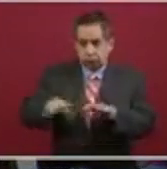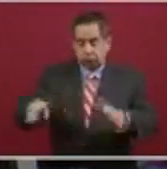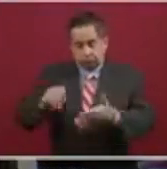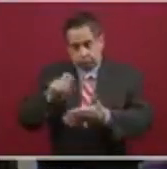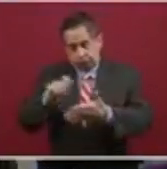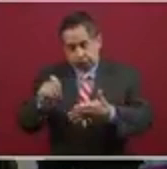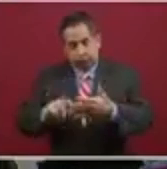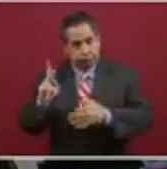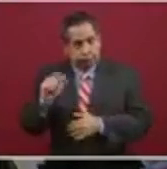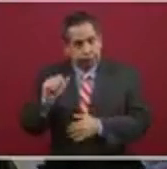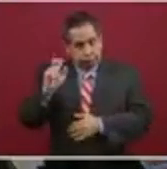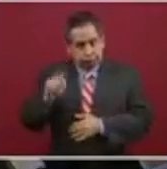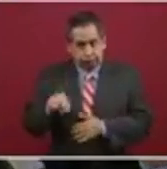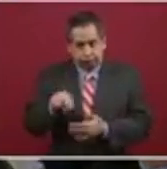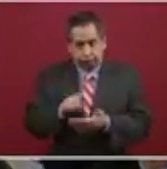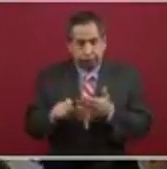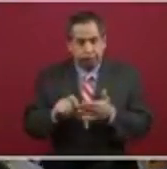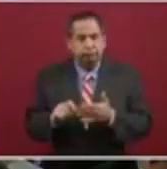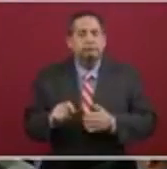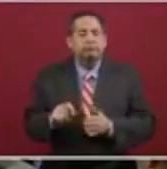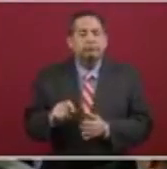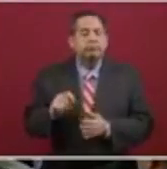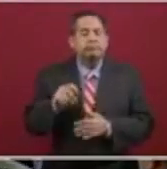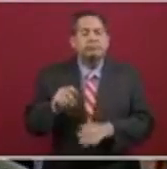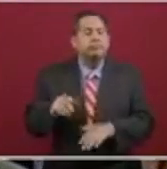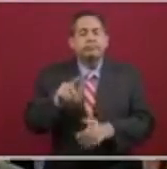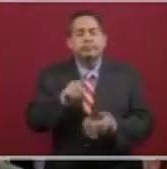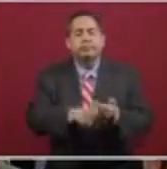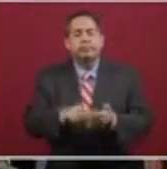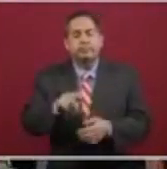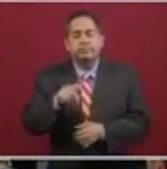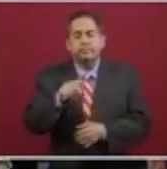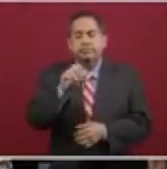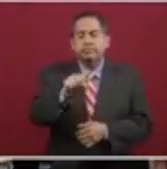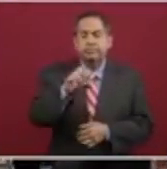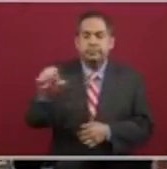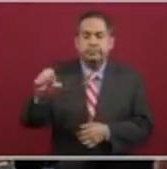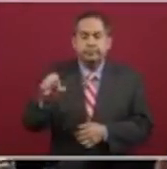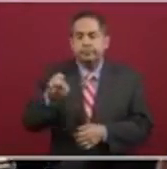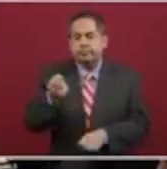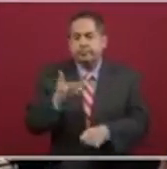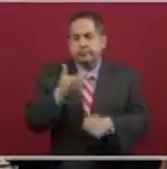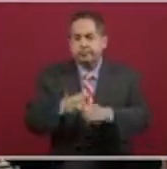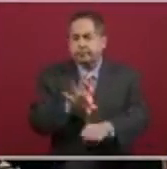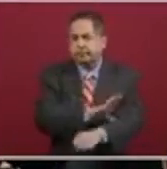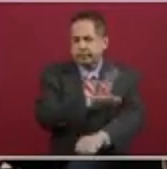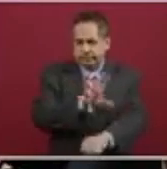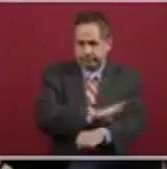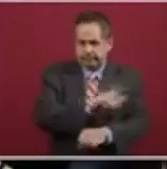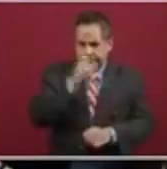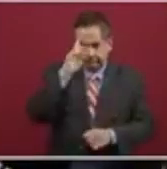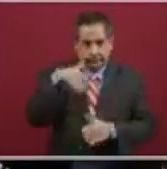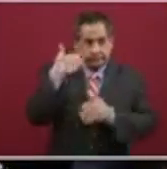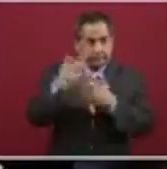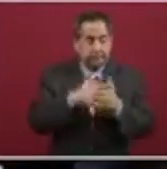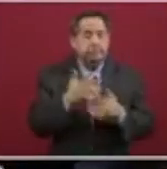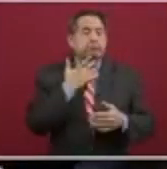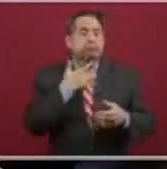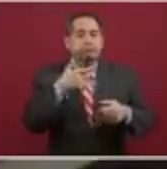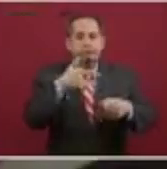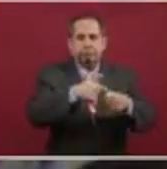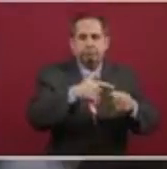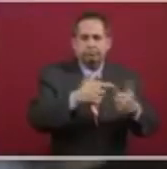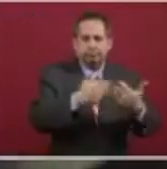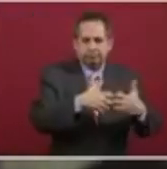plan de ejecución de la Secretaría de Energía para la construcción de la refinería. Dice que se achicó